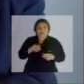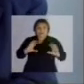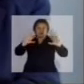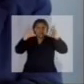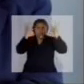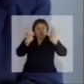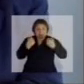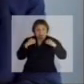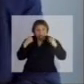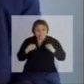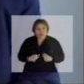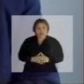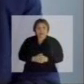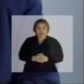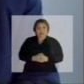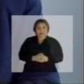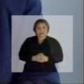Violencia en el deporte.